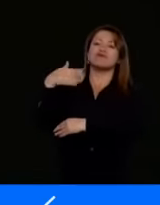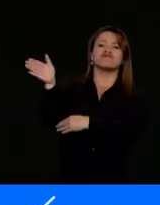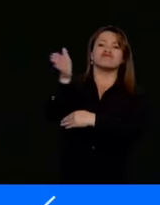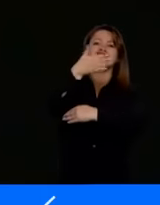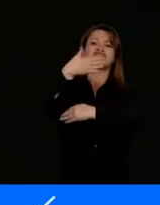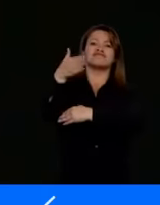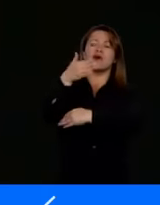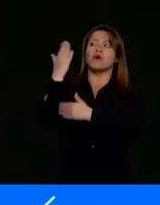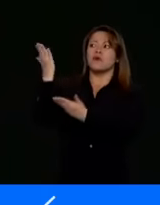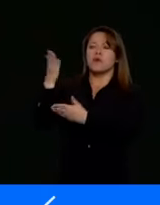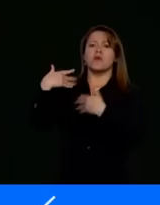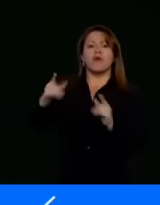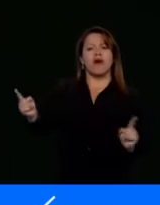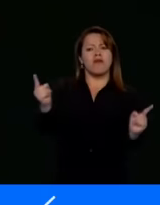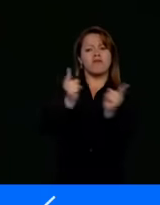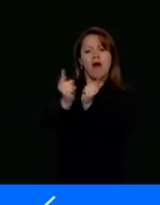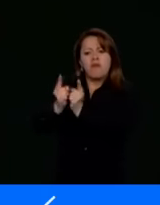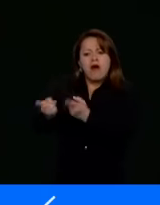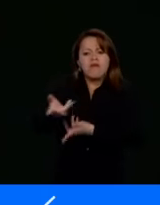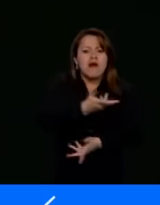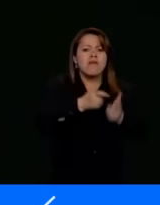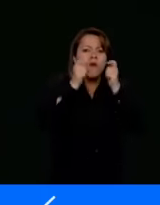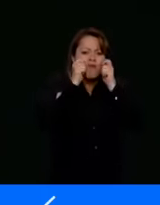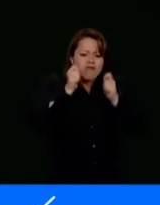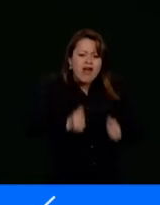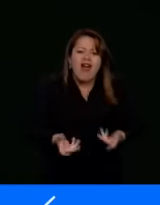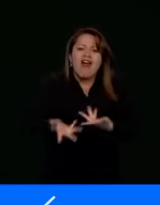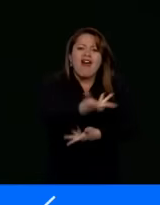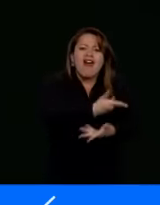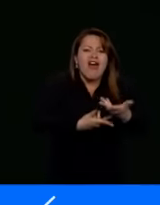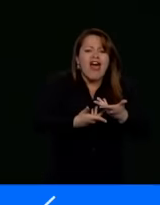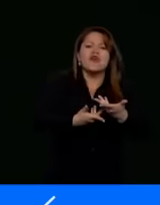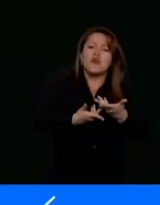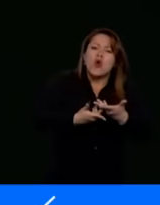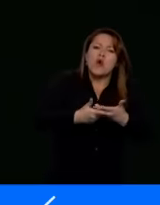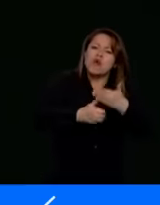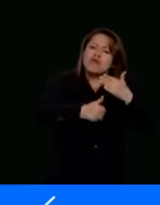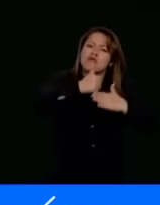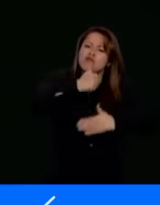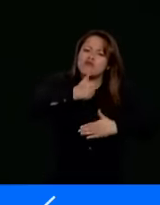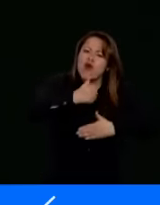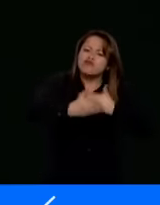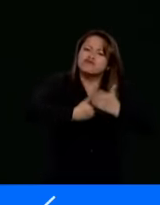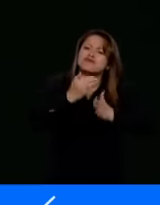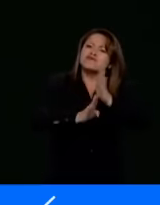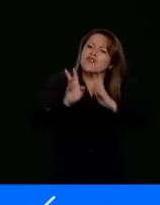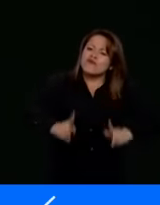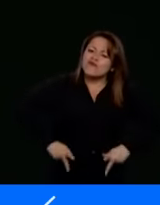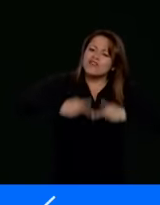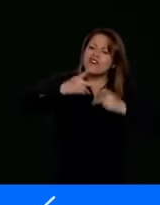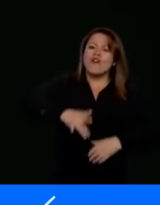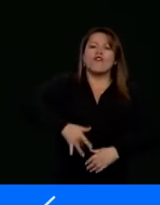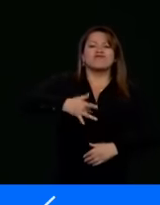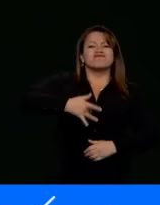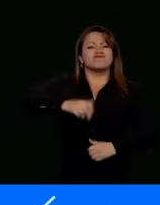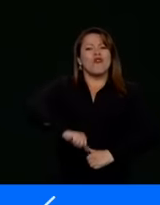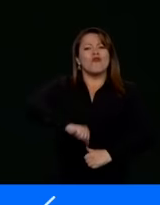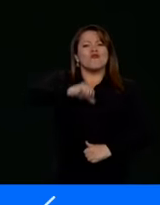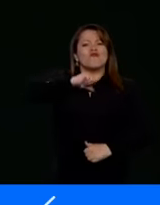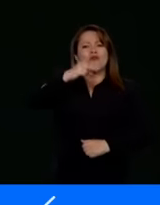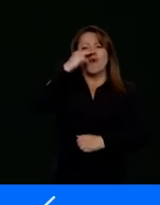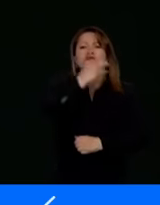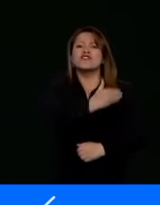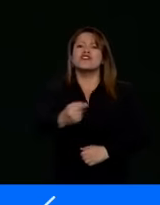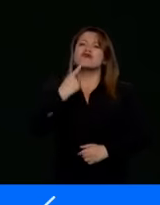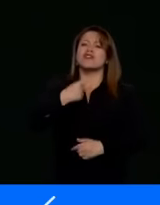este reencuentro entre los seres humanos, que usemos la palabra para comprendernos, para entendernos, para proyectar nuestra vida, orgullosos que nuestros niños digan,